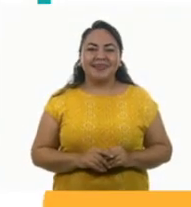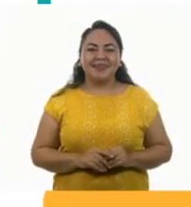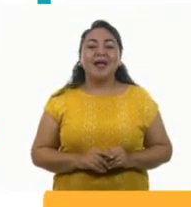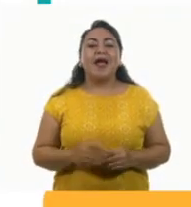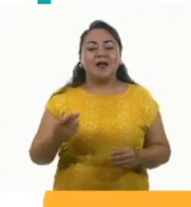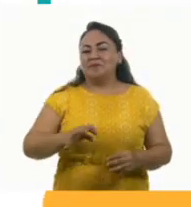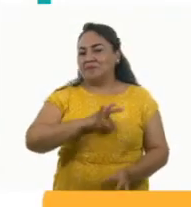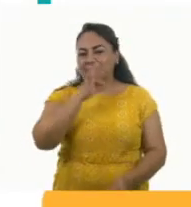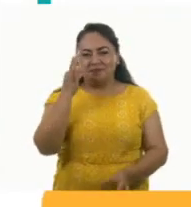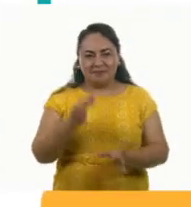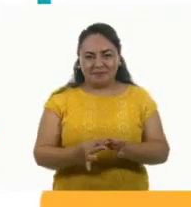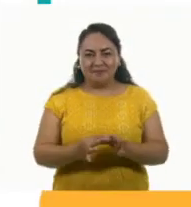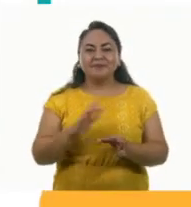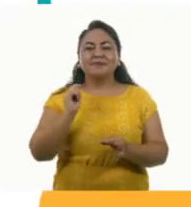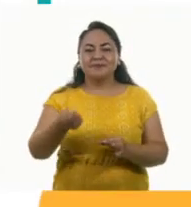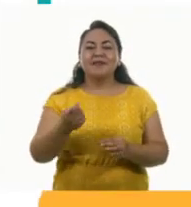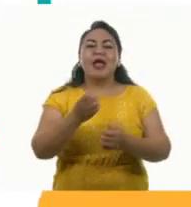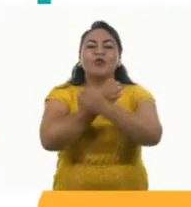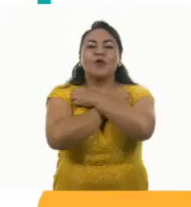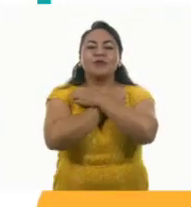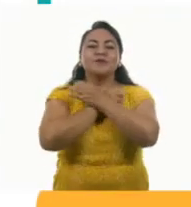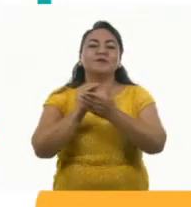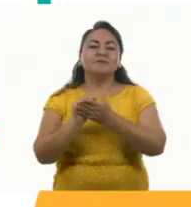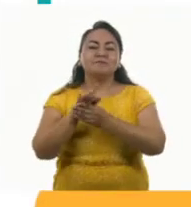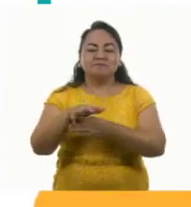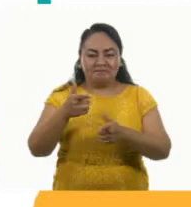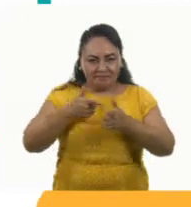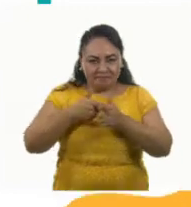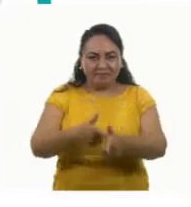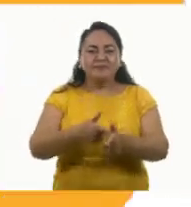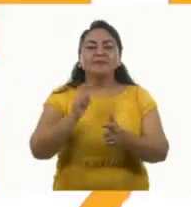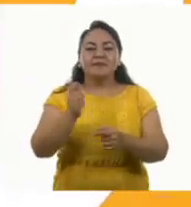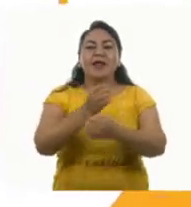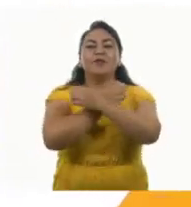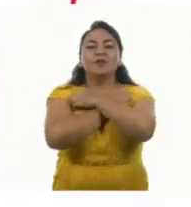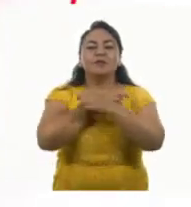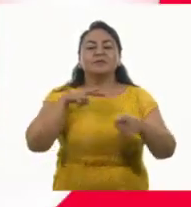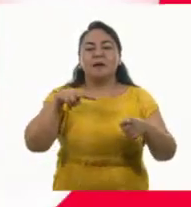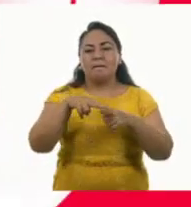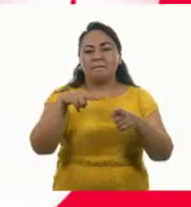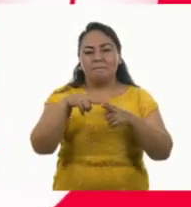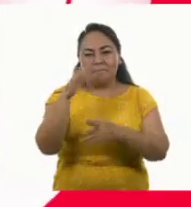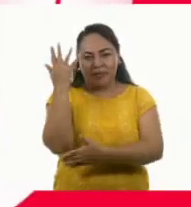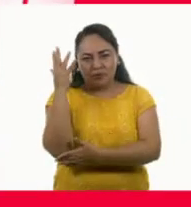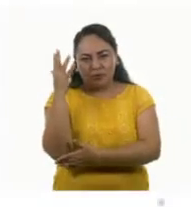Hasta aquí terminamos con Educación Inicial. Continuamos con Educación Preescolar.